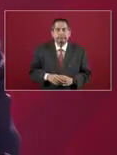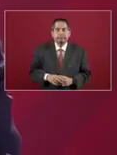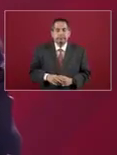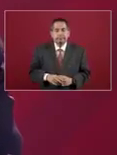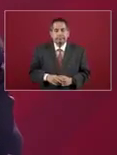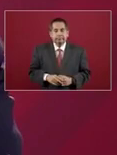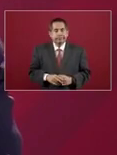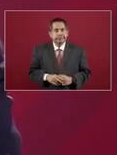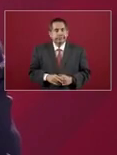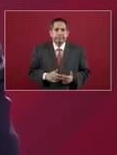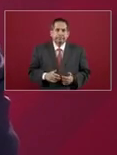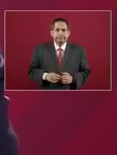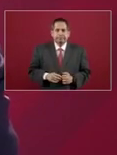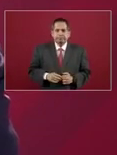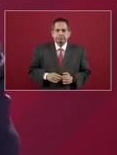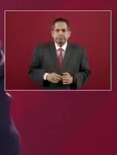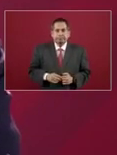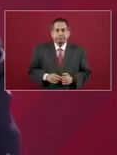todas estas